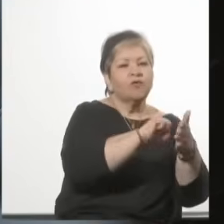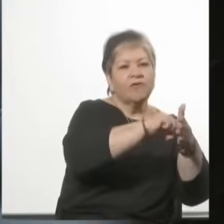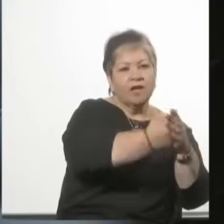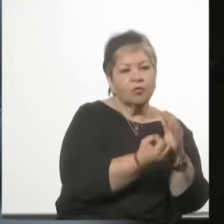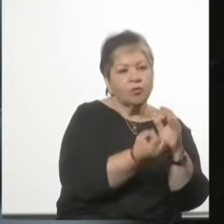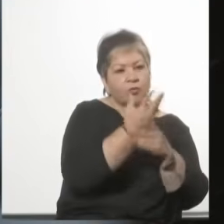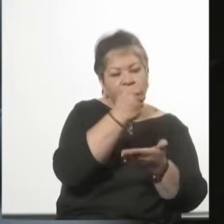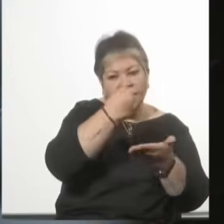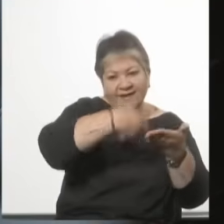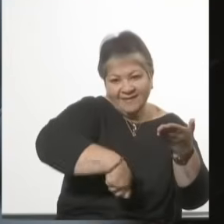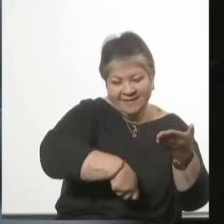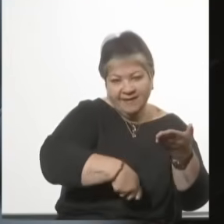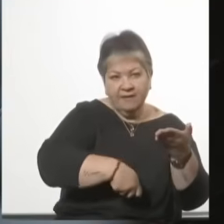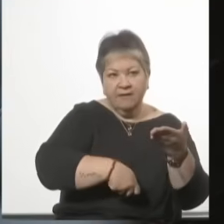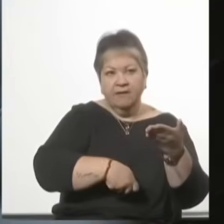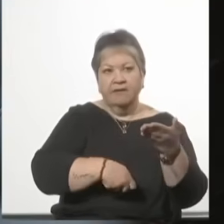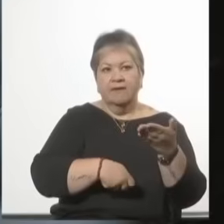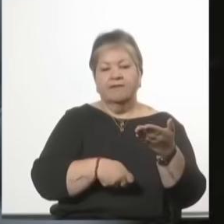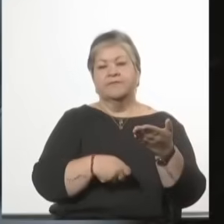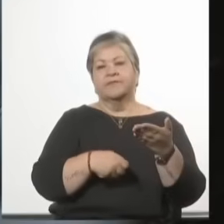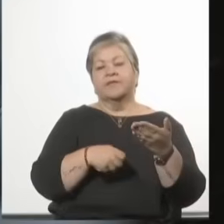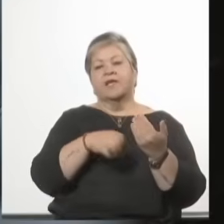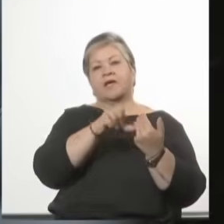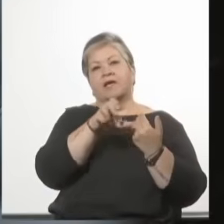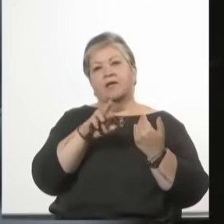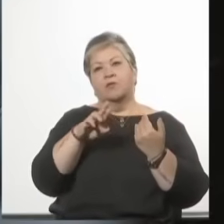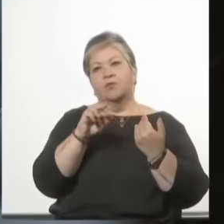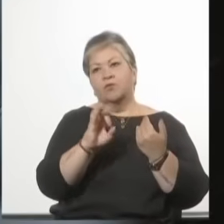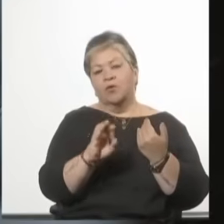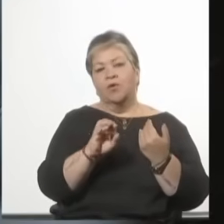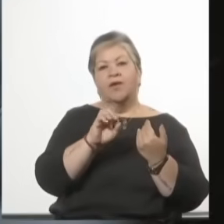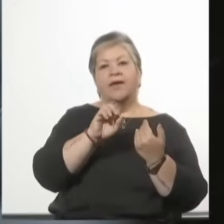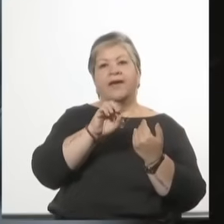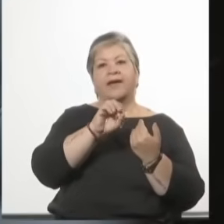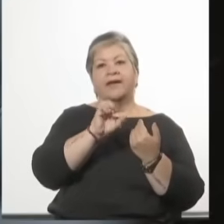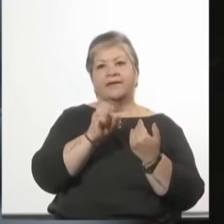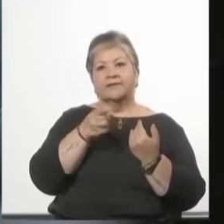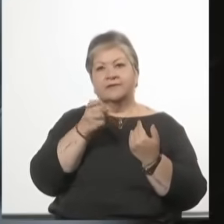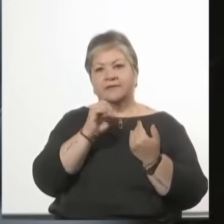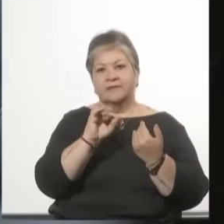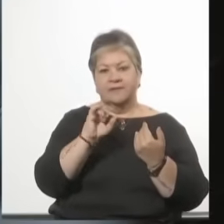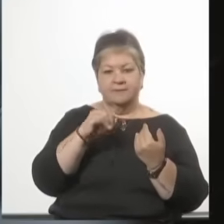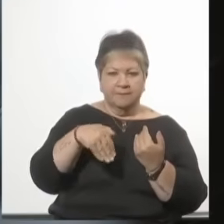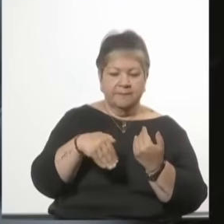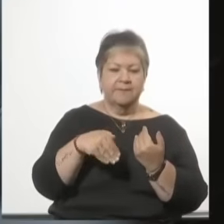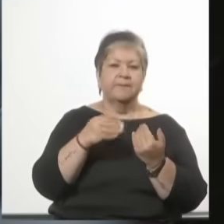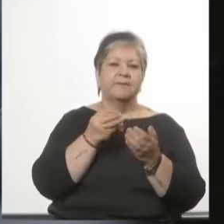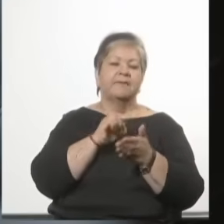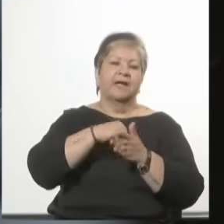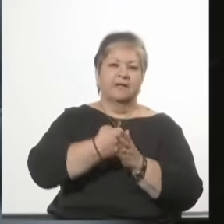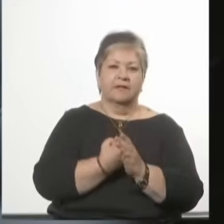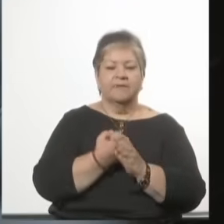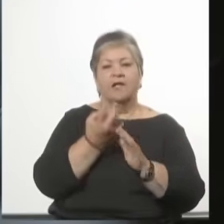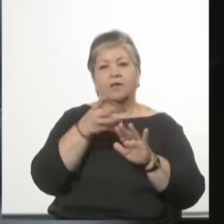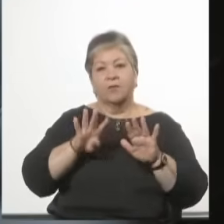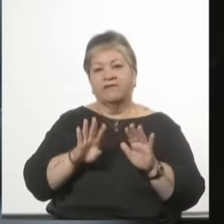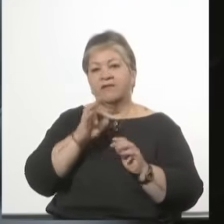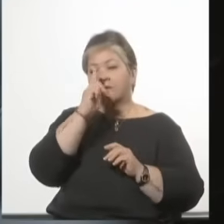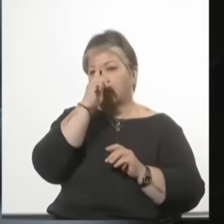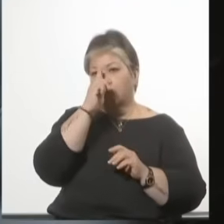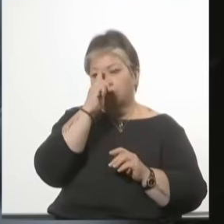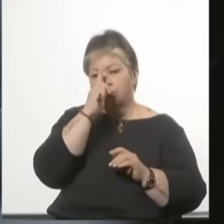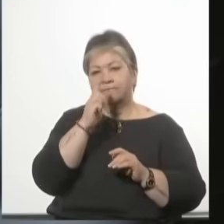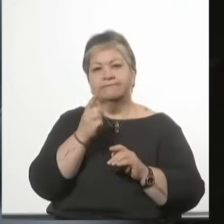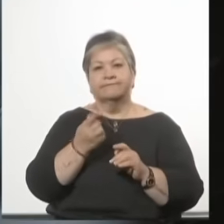fiel cumplimiento a la entidad de Euro-Exim Bank, la cual se encontraría en análisis. Y el 9 de julio de 2024 informa